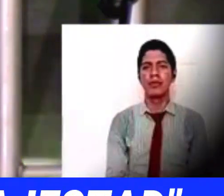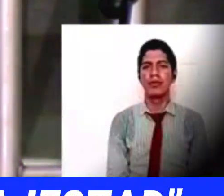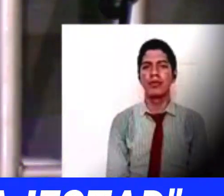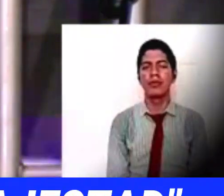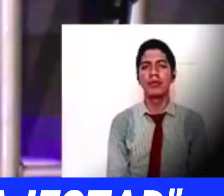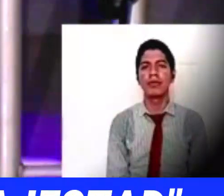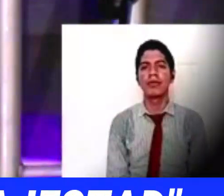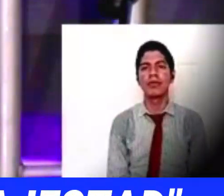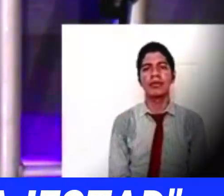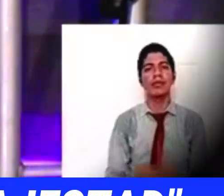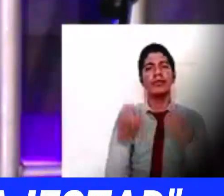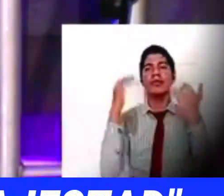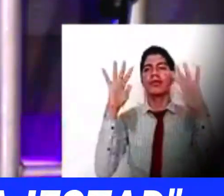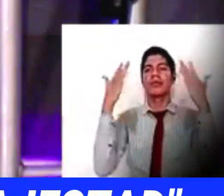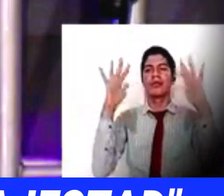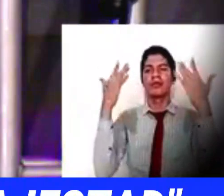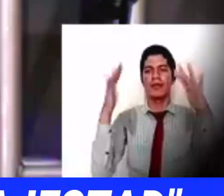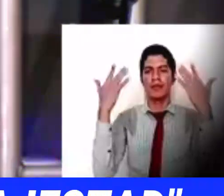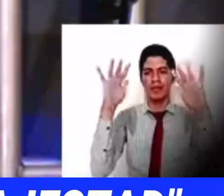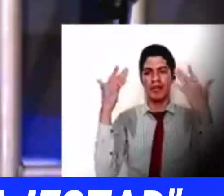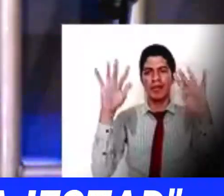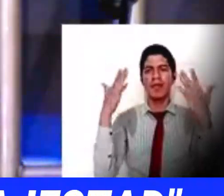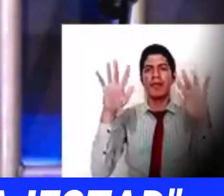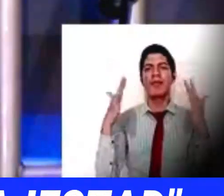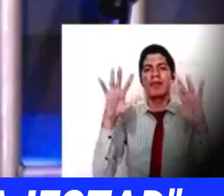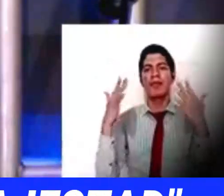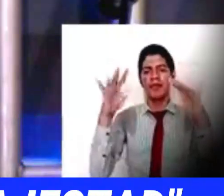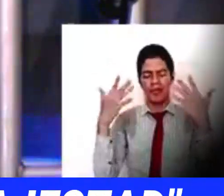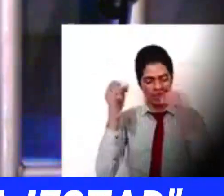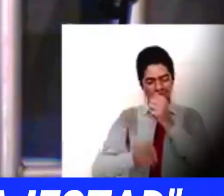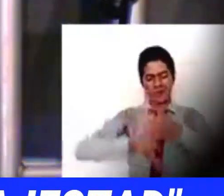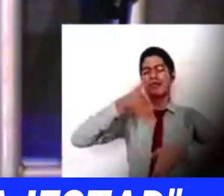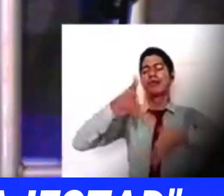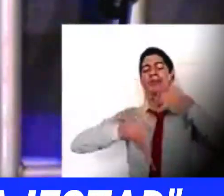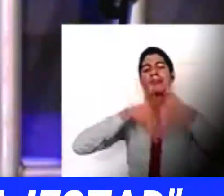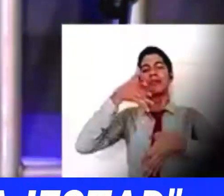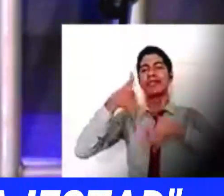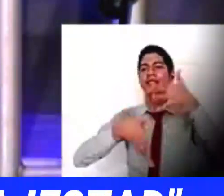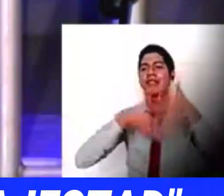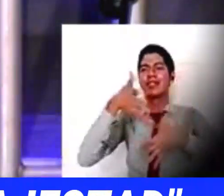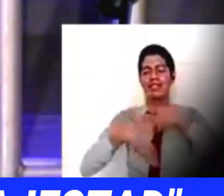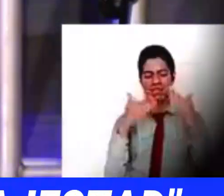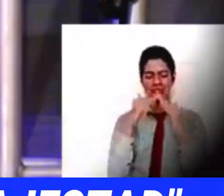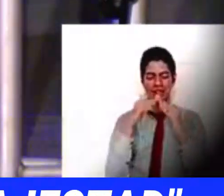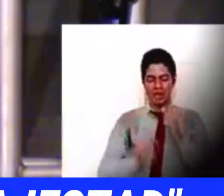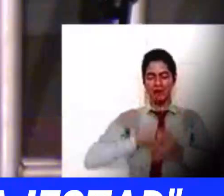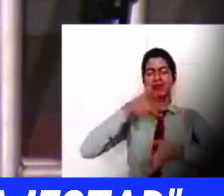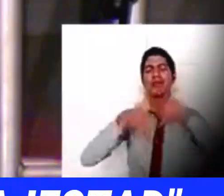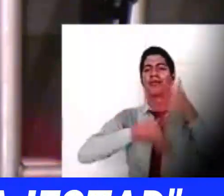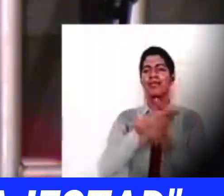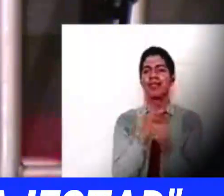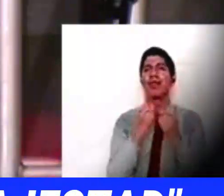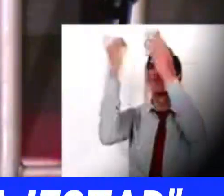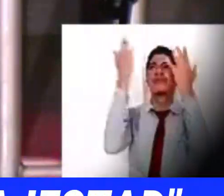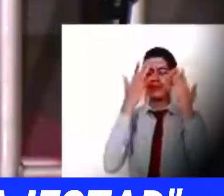fuerte al Señor allá en tu casa. Alaba, alaba a Dios en tu casa. Recibe, recibe la unción, recibe la